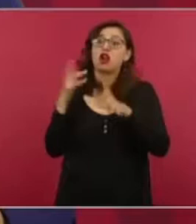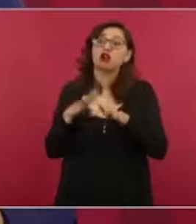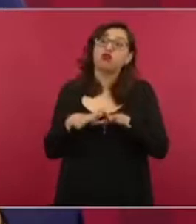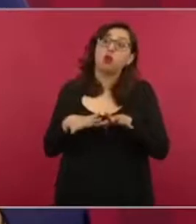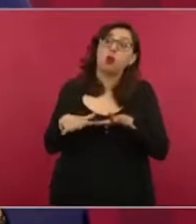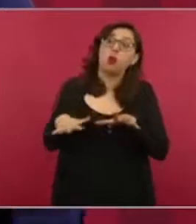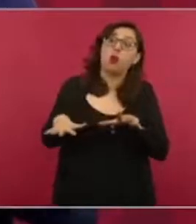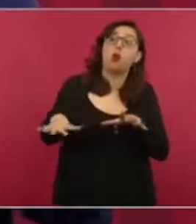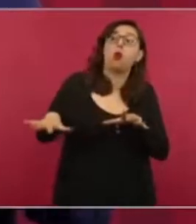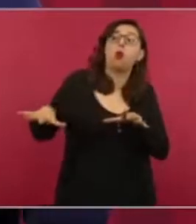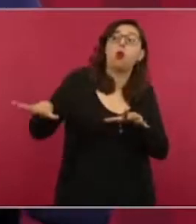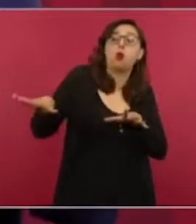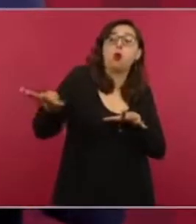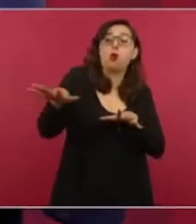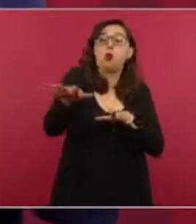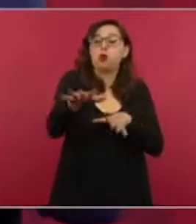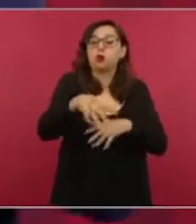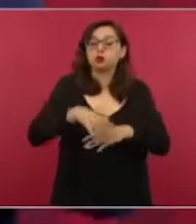los